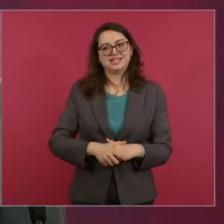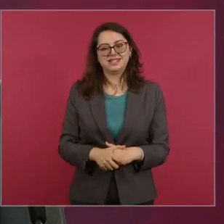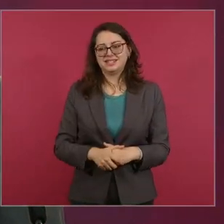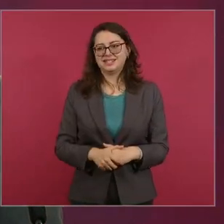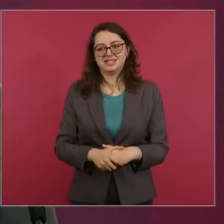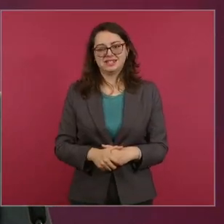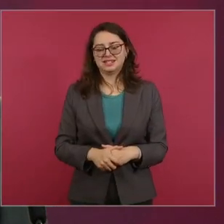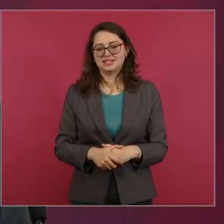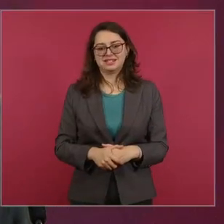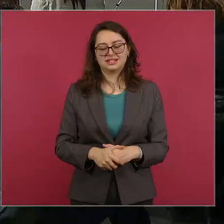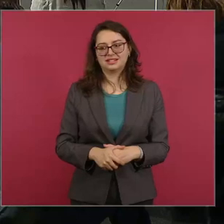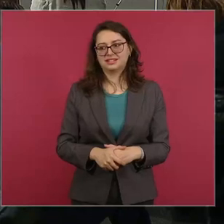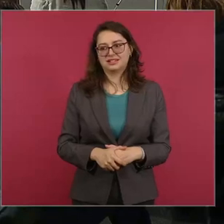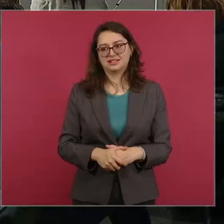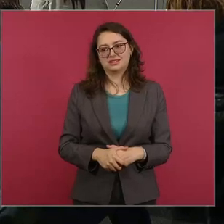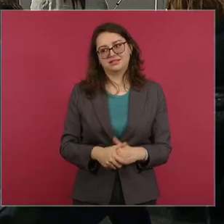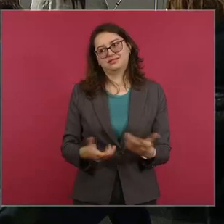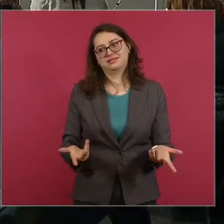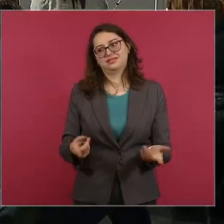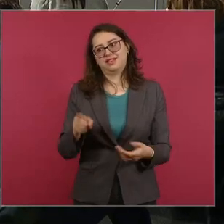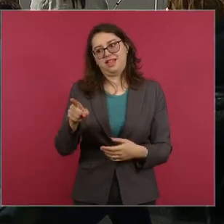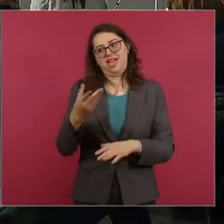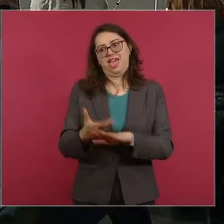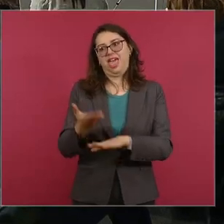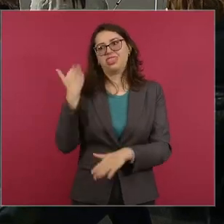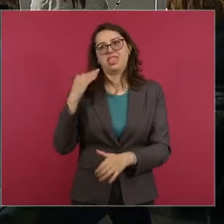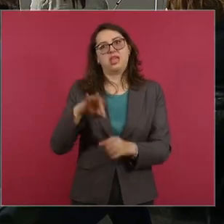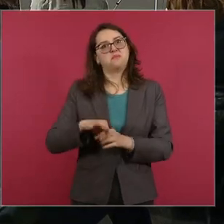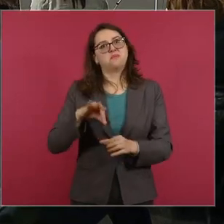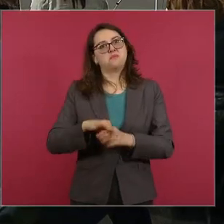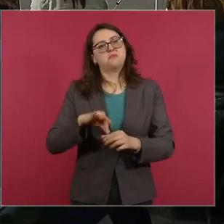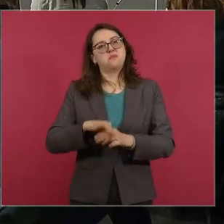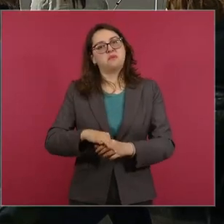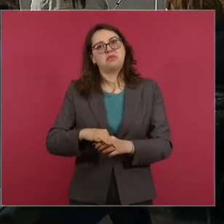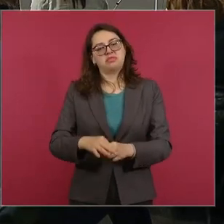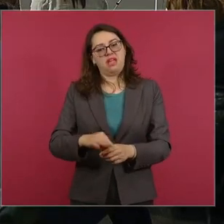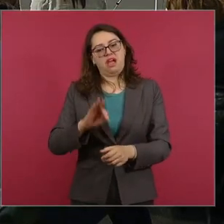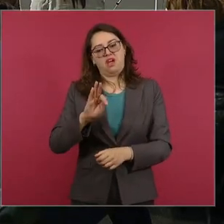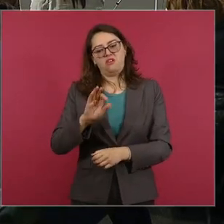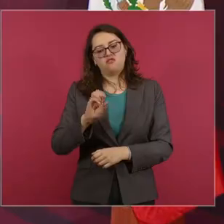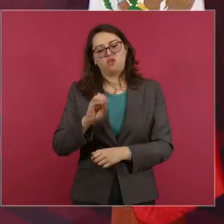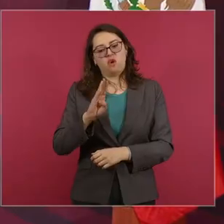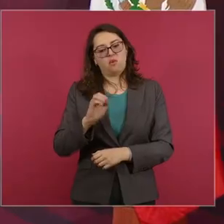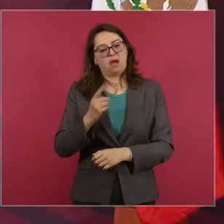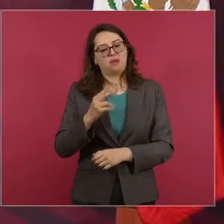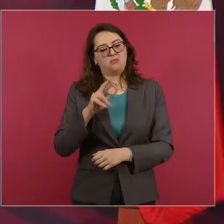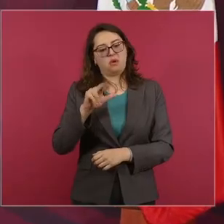para estar pidiendo que no se paguen los intereses del Fogaproa cuando ellos